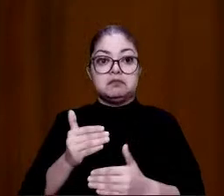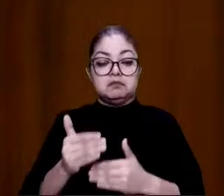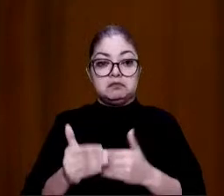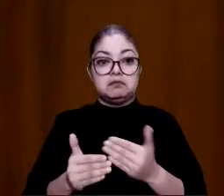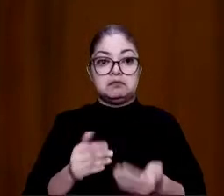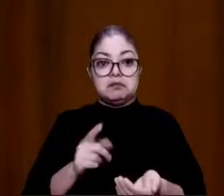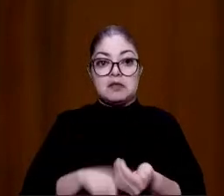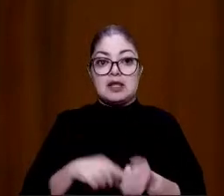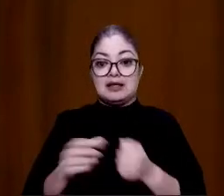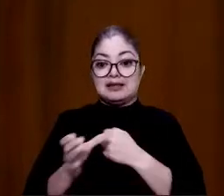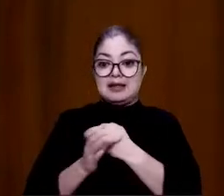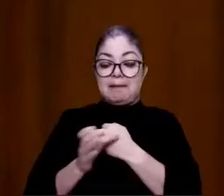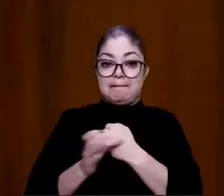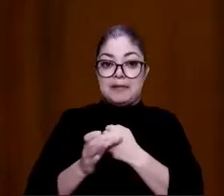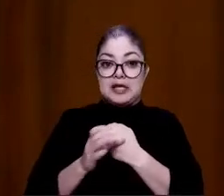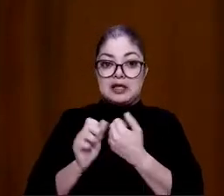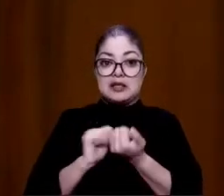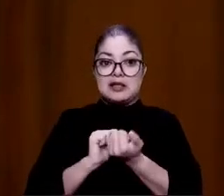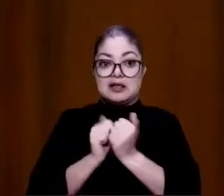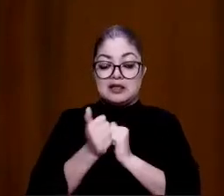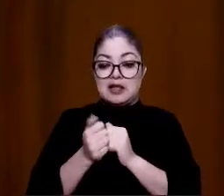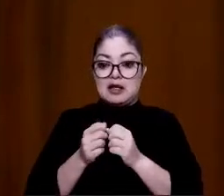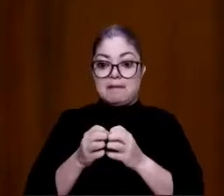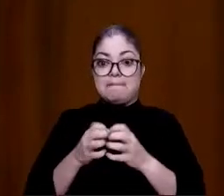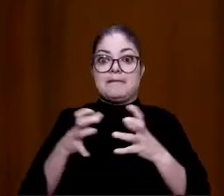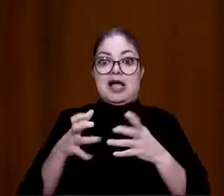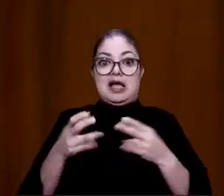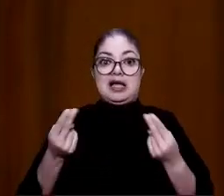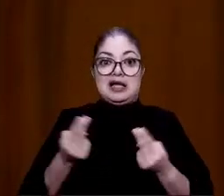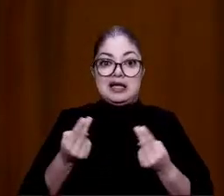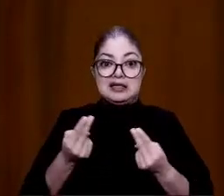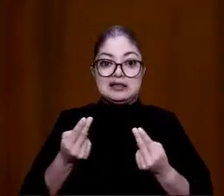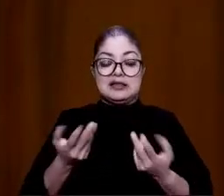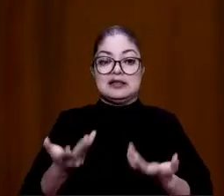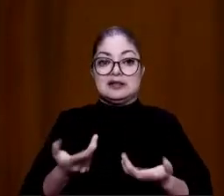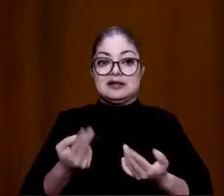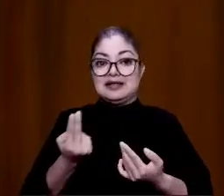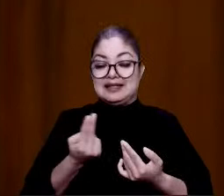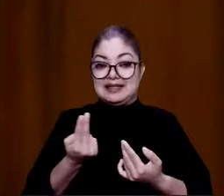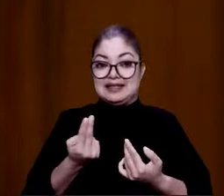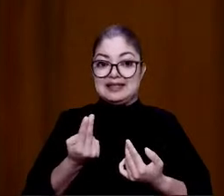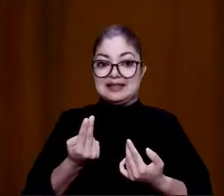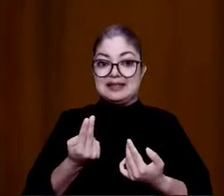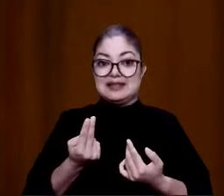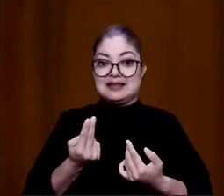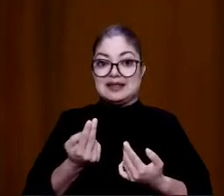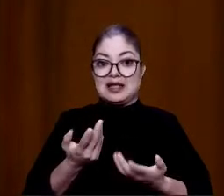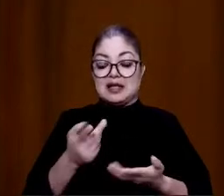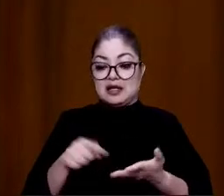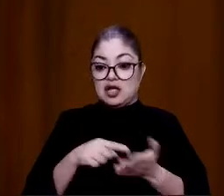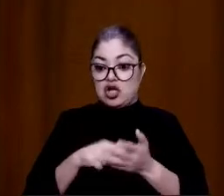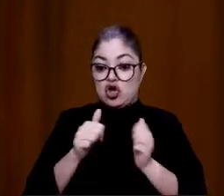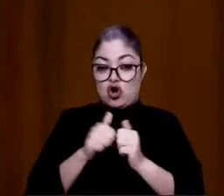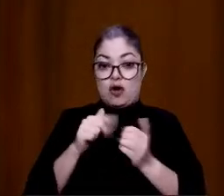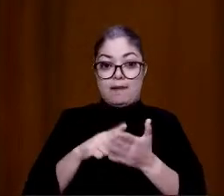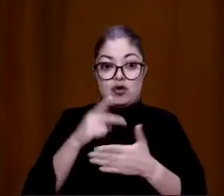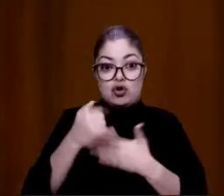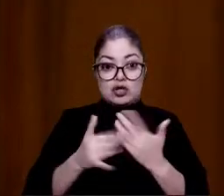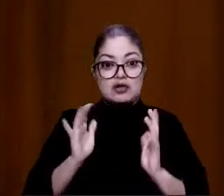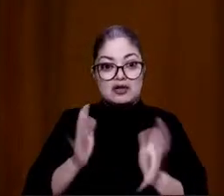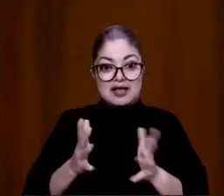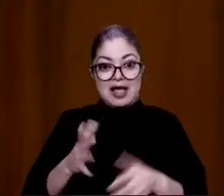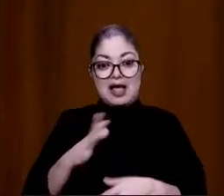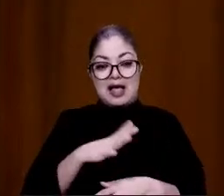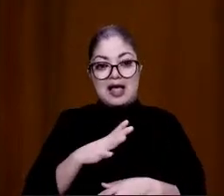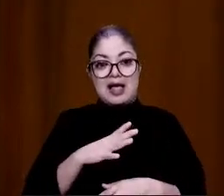El concreto también ha aumentado de manera considerable. Necesitamos hacer un espacio para que ya con el proyecto que ya lo tenemos y que nos